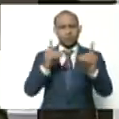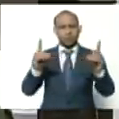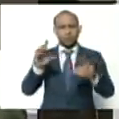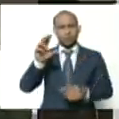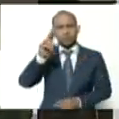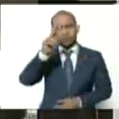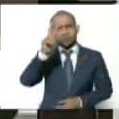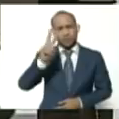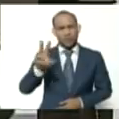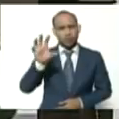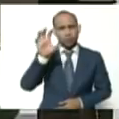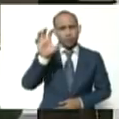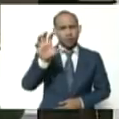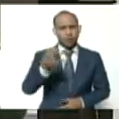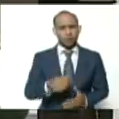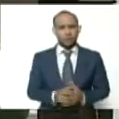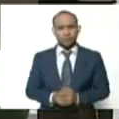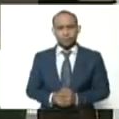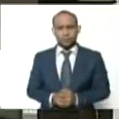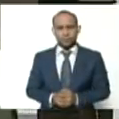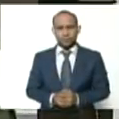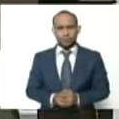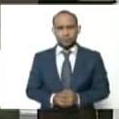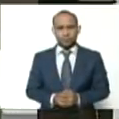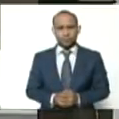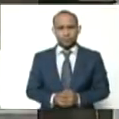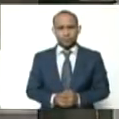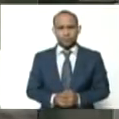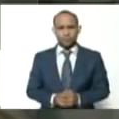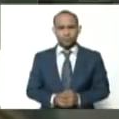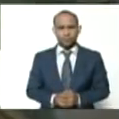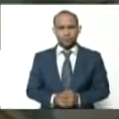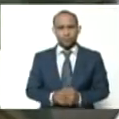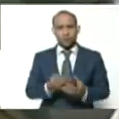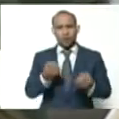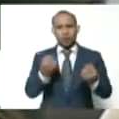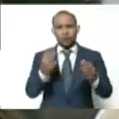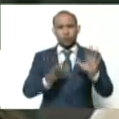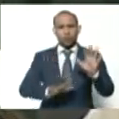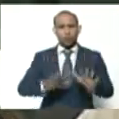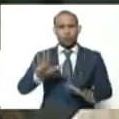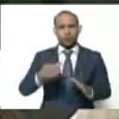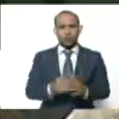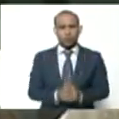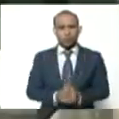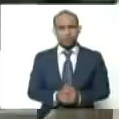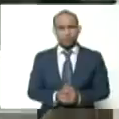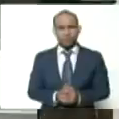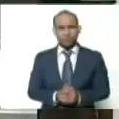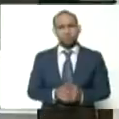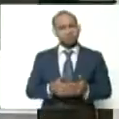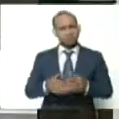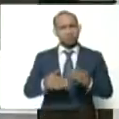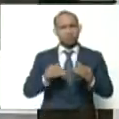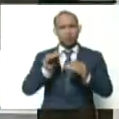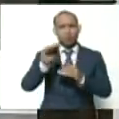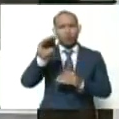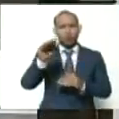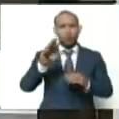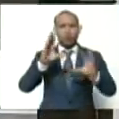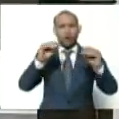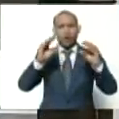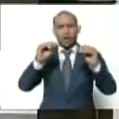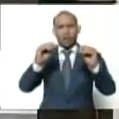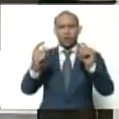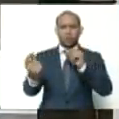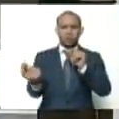Venezuela? Se pierde de vista también. Bueno, es la número 15. Sobre eso seguiremos hablando y